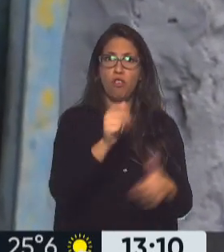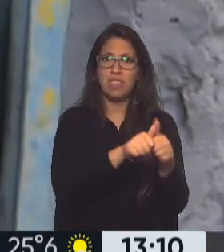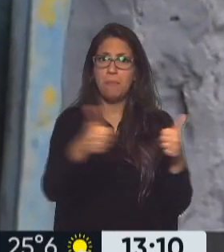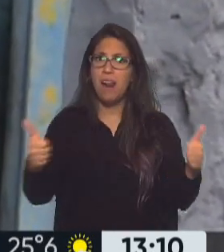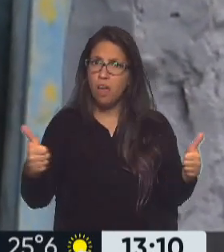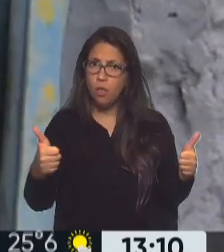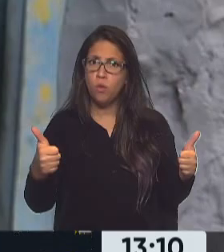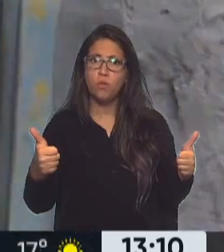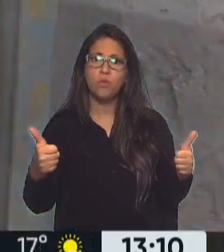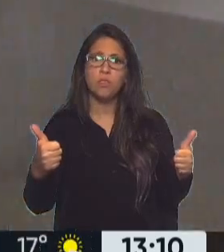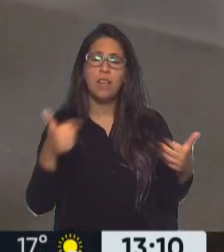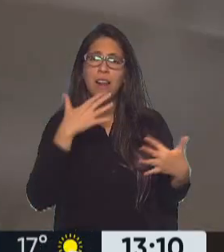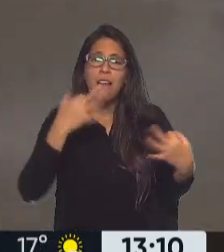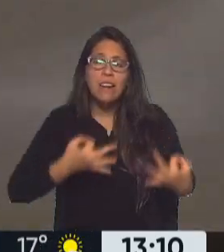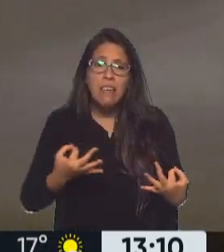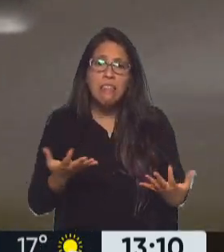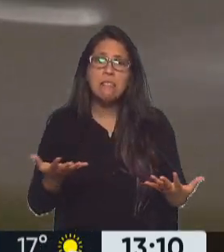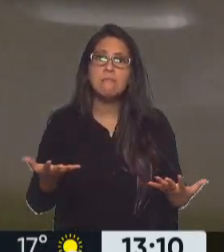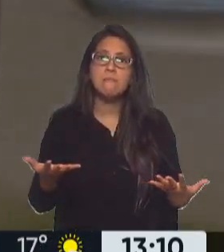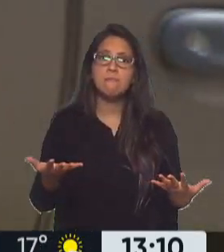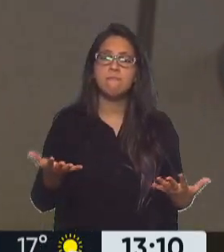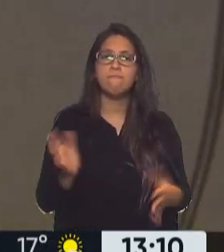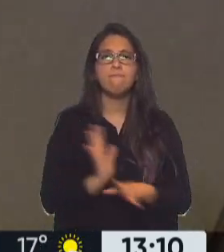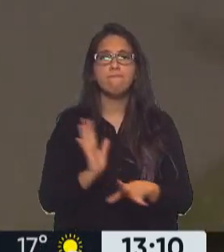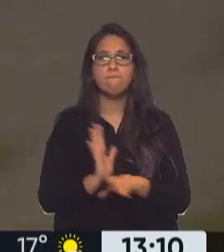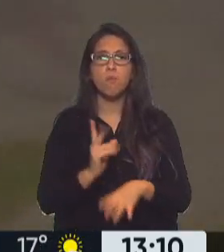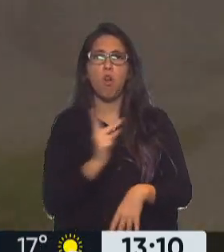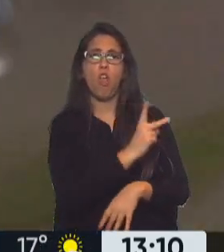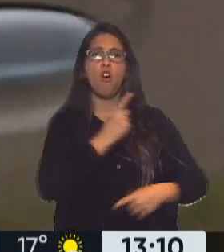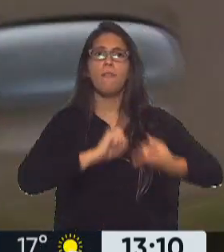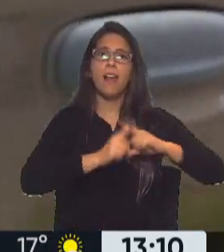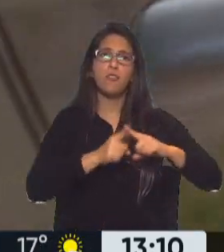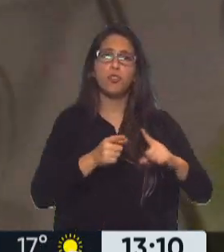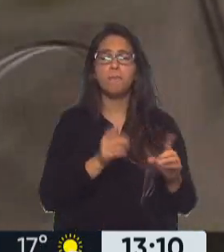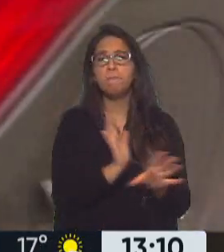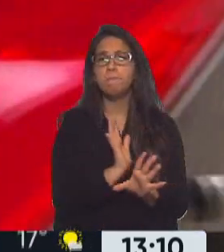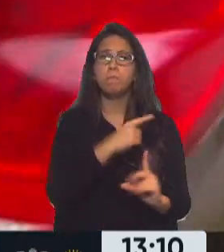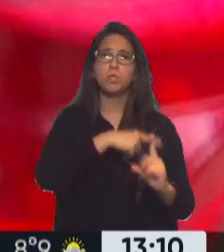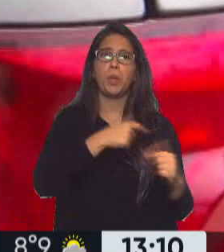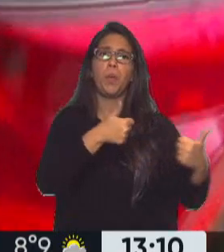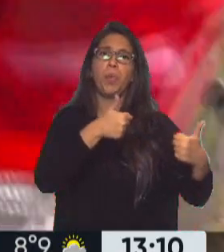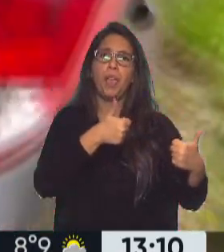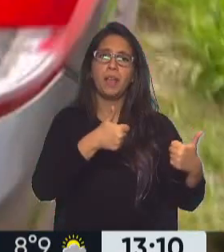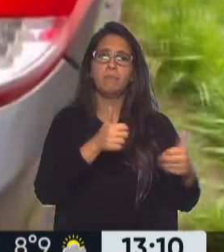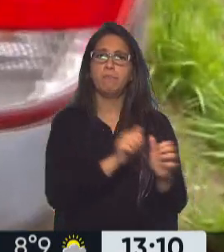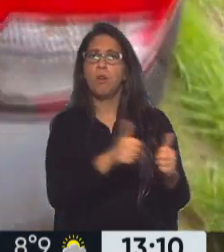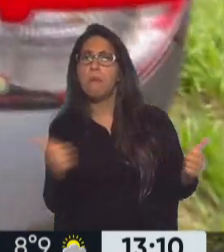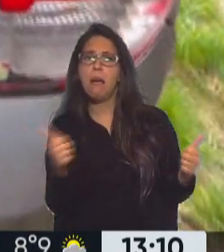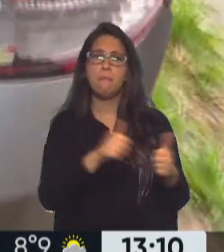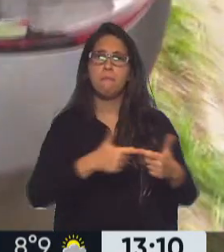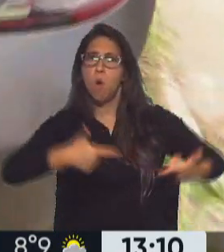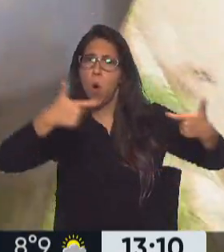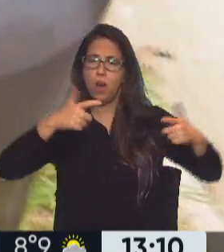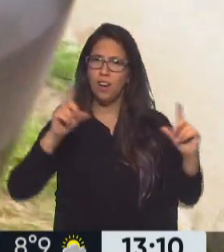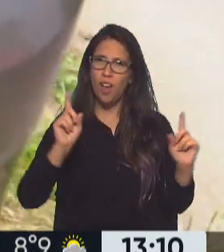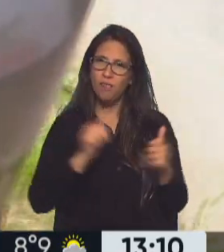que no. No. Aparentemente como que tenían una buena relación, no daba la sensación de estar separados y enemistados. Sí,